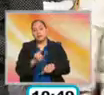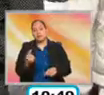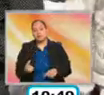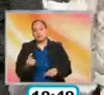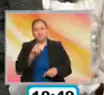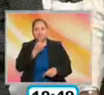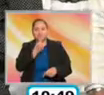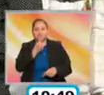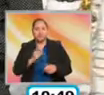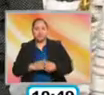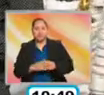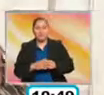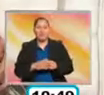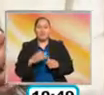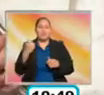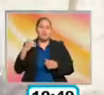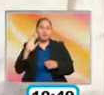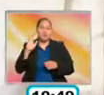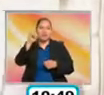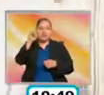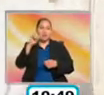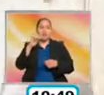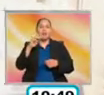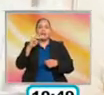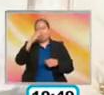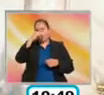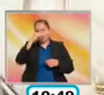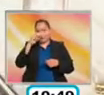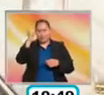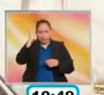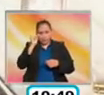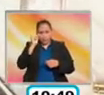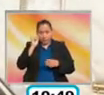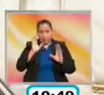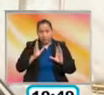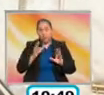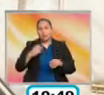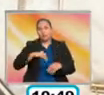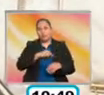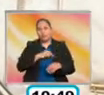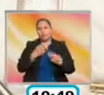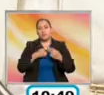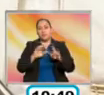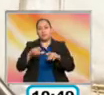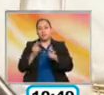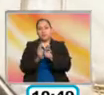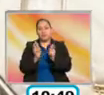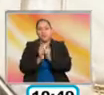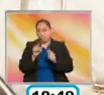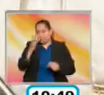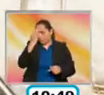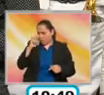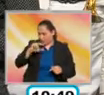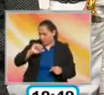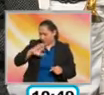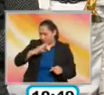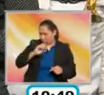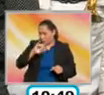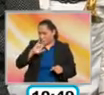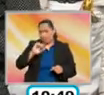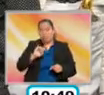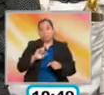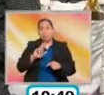ya de antes, allá en los Mochis, Sinaloa, empezamos con la banda Ome, don Nacho Ibarra. ¿No conociste a Nacho Ibarra tú? No. Nacho